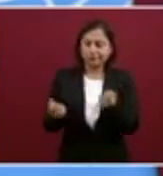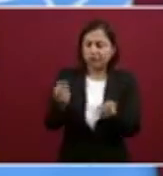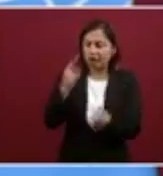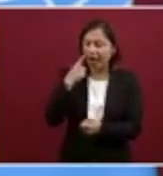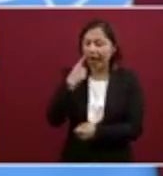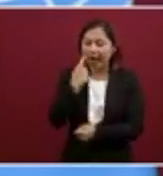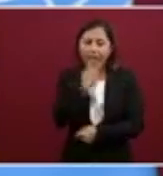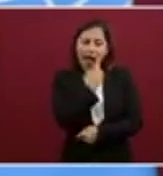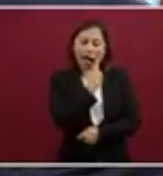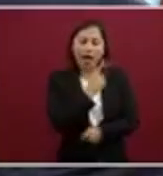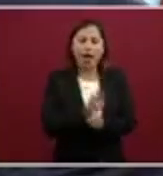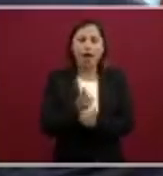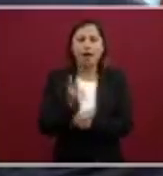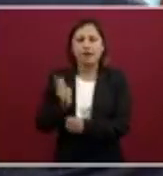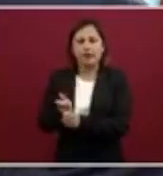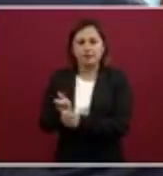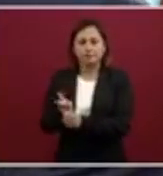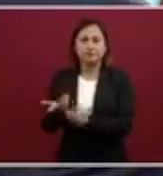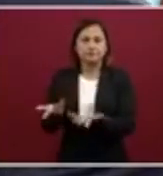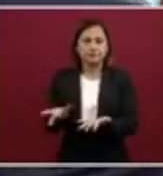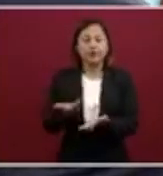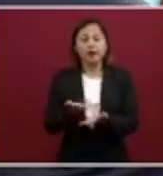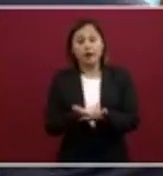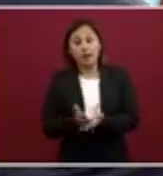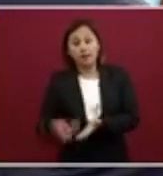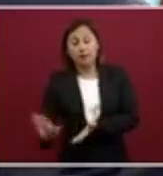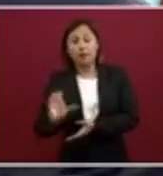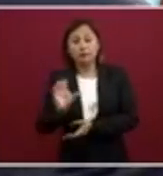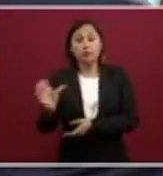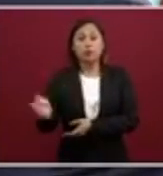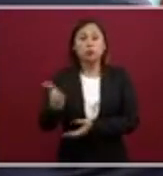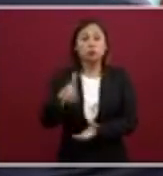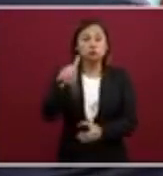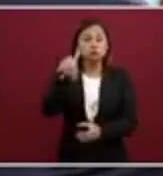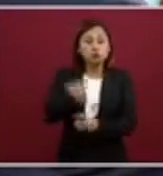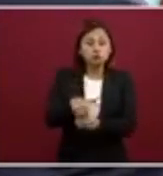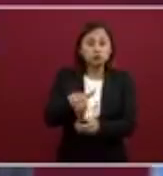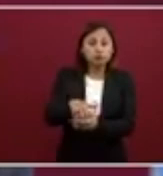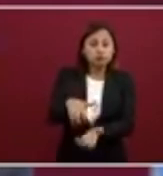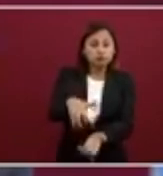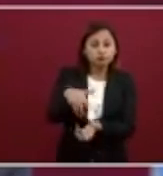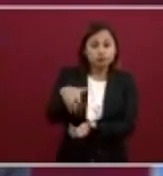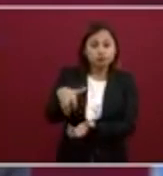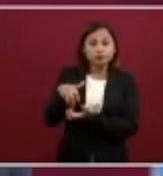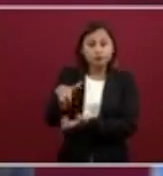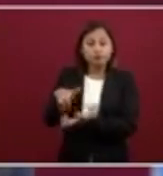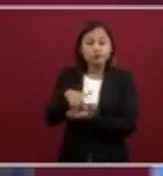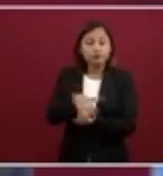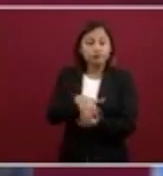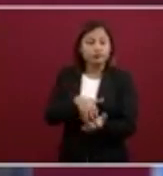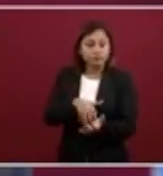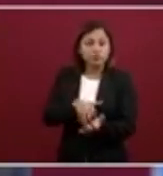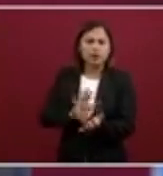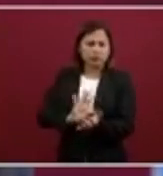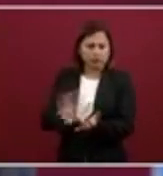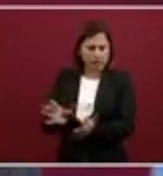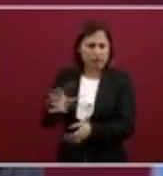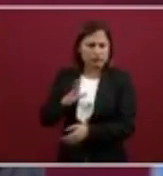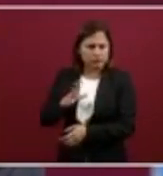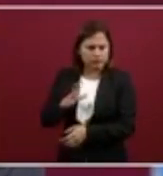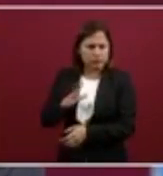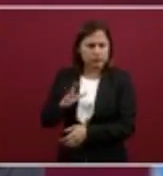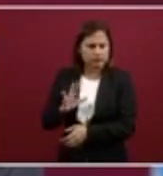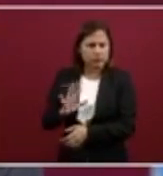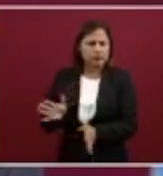otros ahorros que se están aplicando, y vamos a liberar